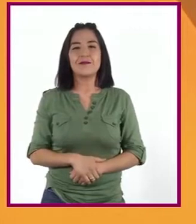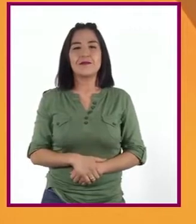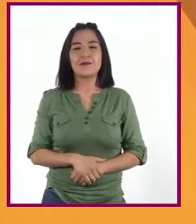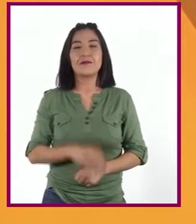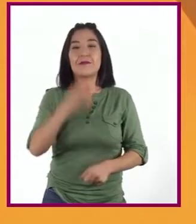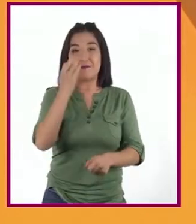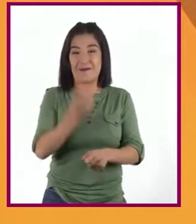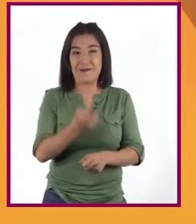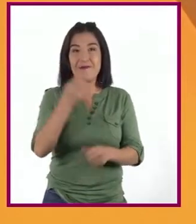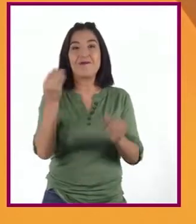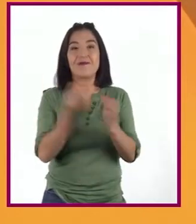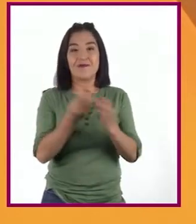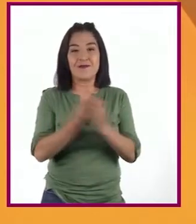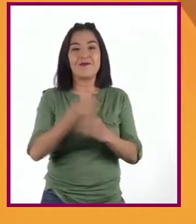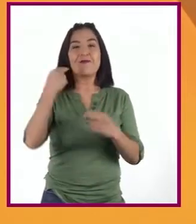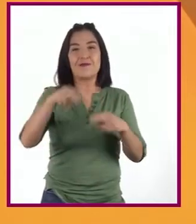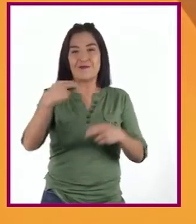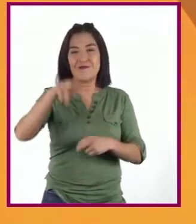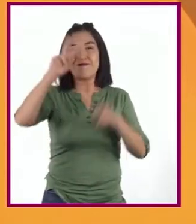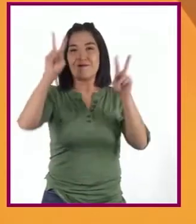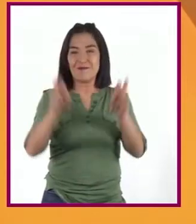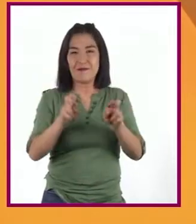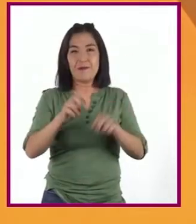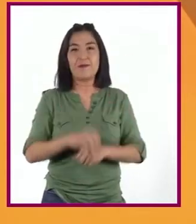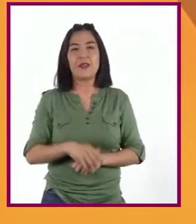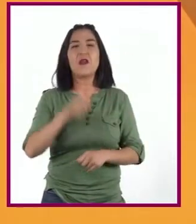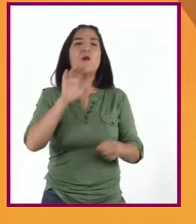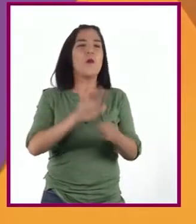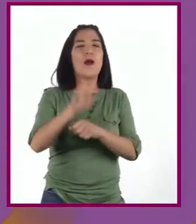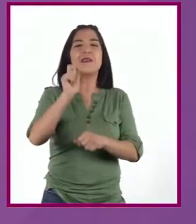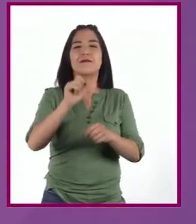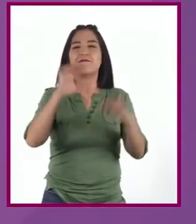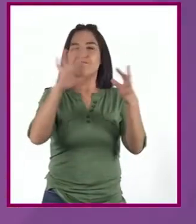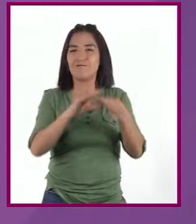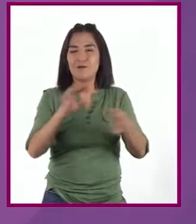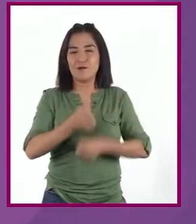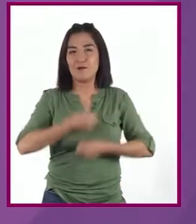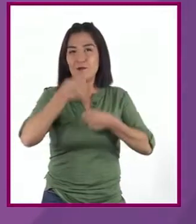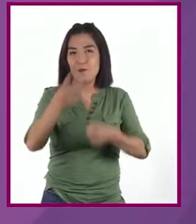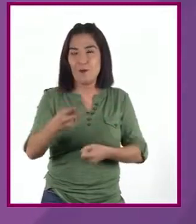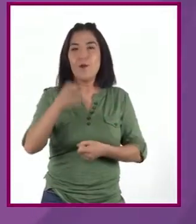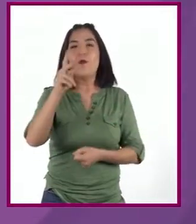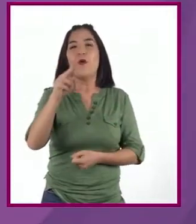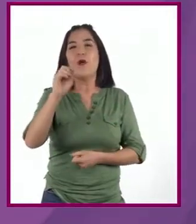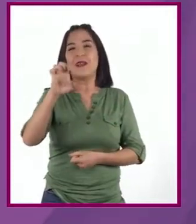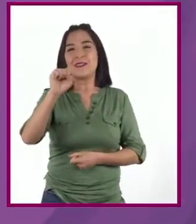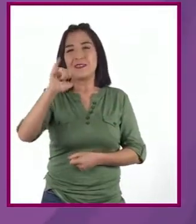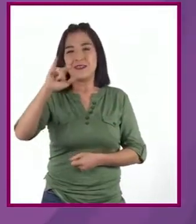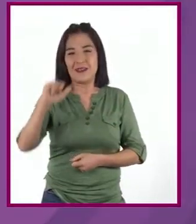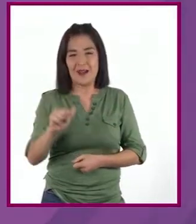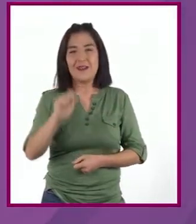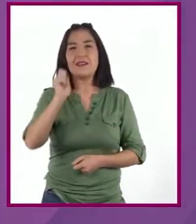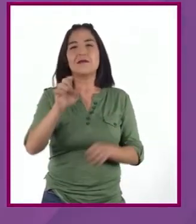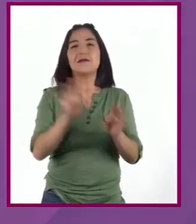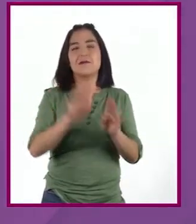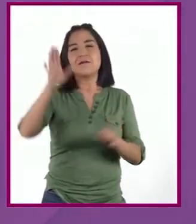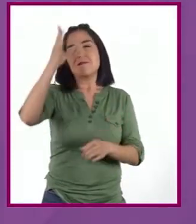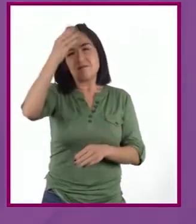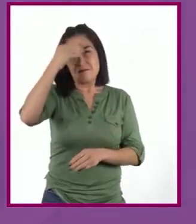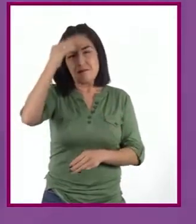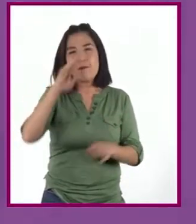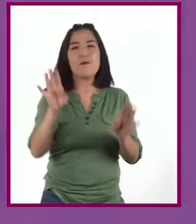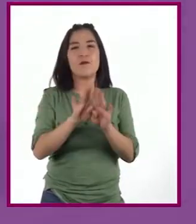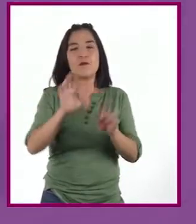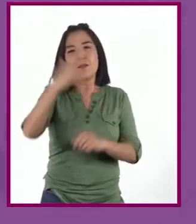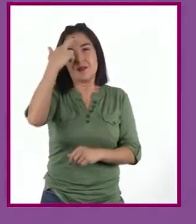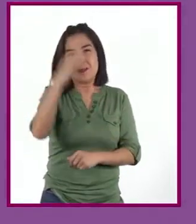Esta sesión, que se titula Un panorama a la poesía, busca responder al aprendizaje esperado.